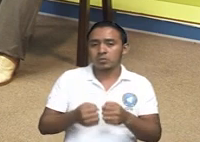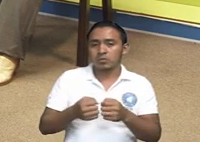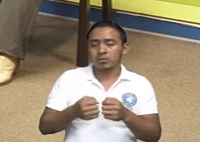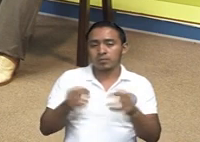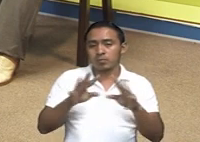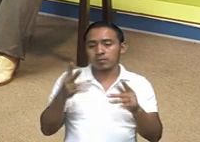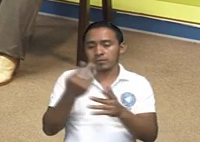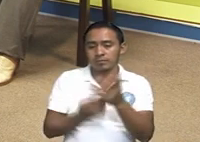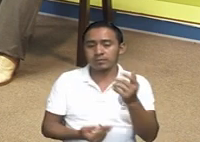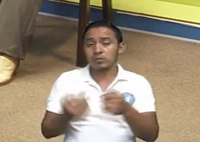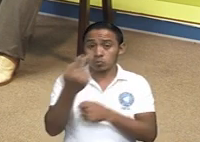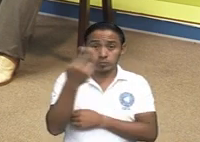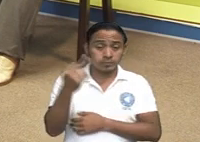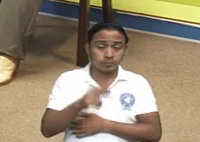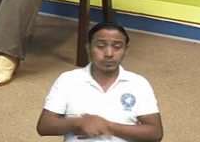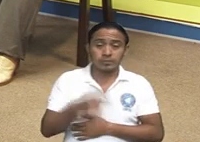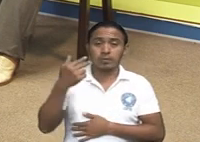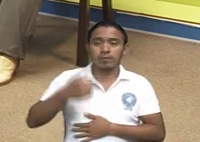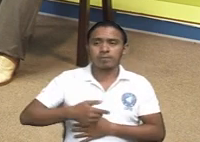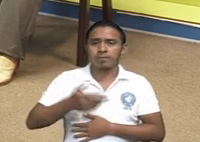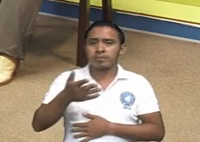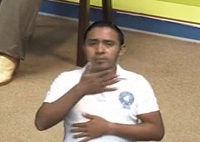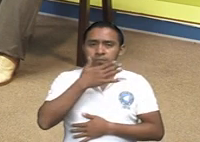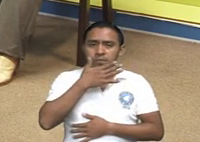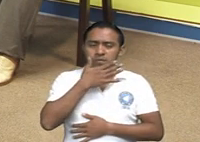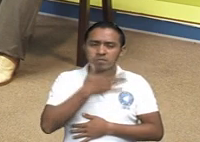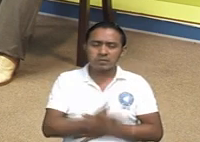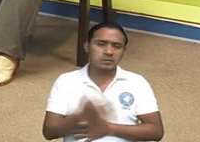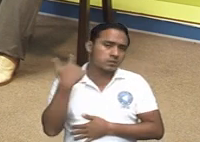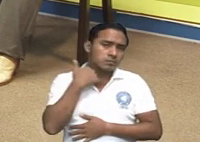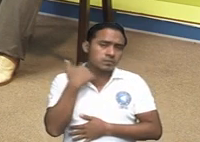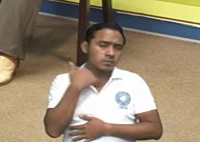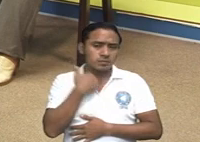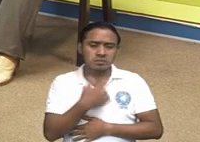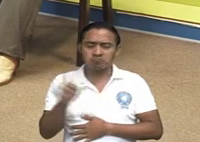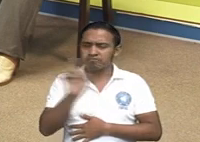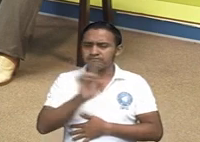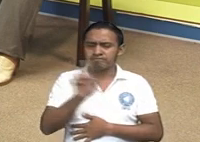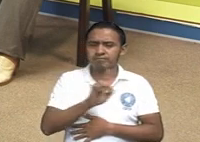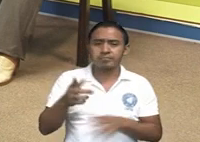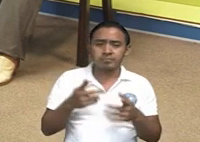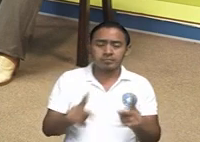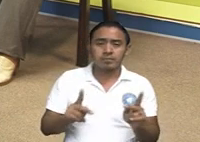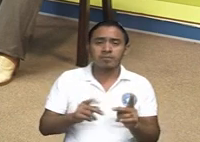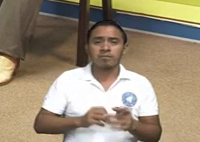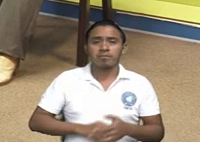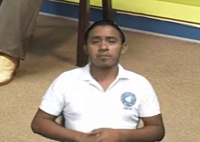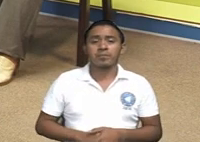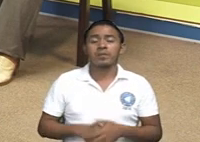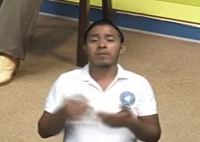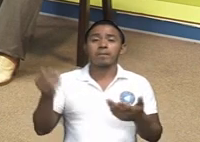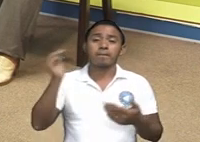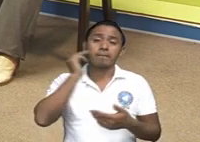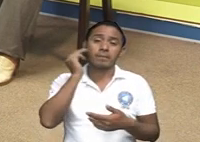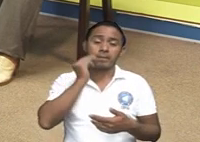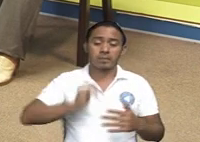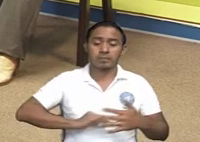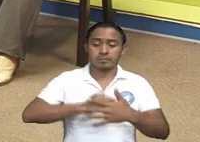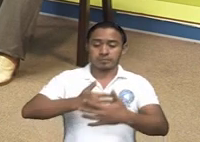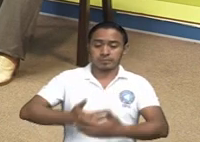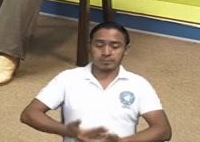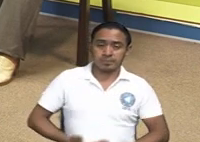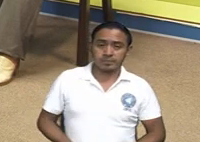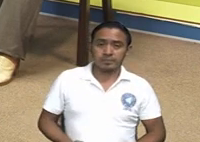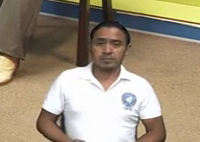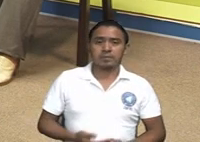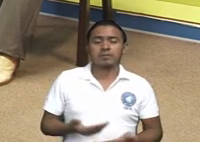una complejidad que no sucede muy a menudo, ¿verdad? Pero desde que la mamá está embarazada ya venimos